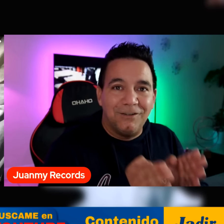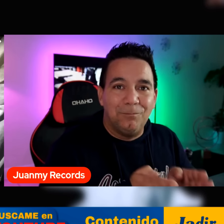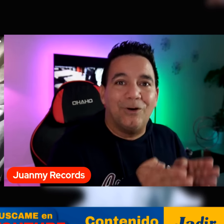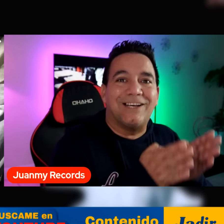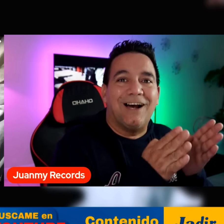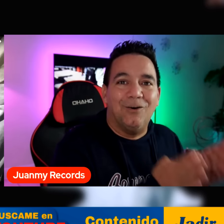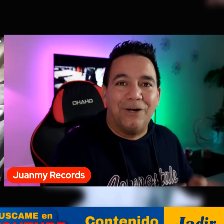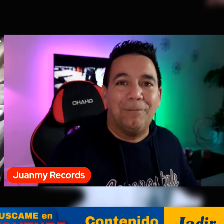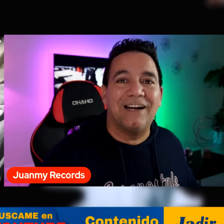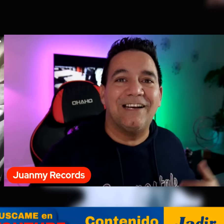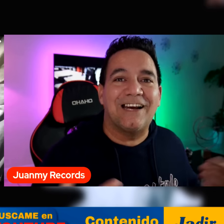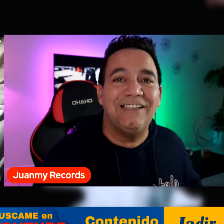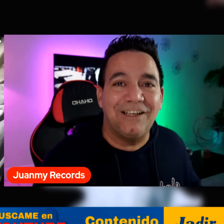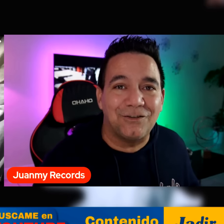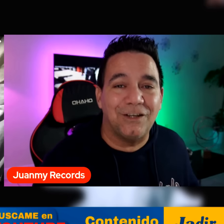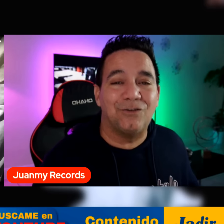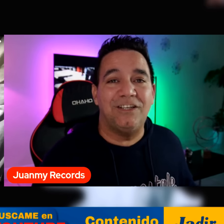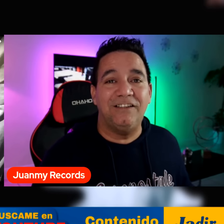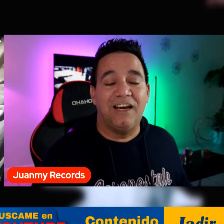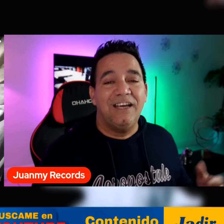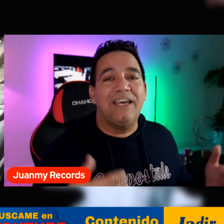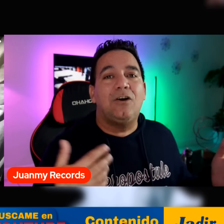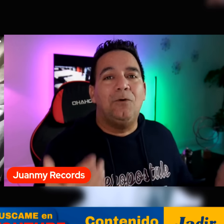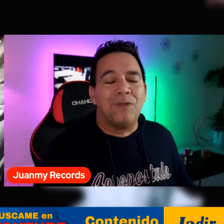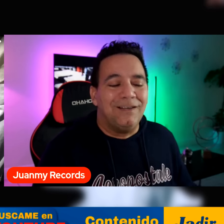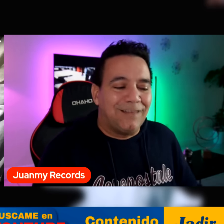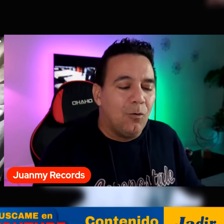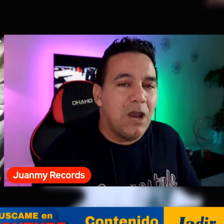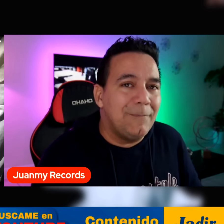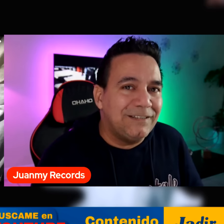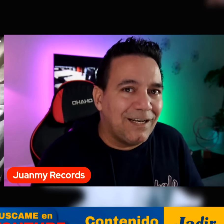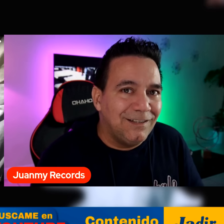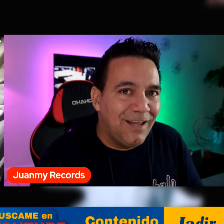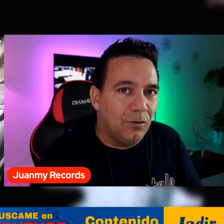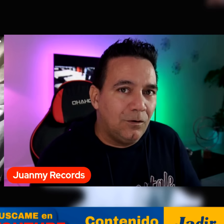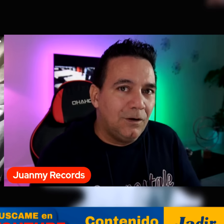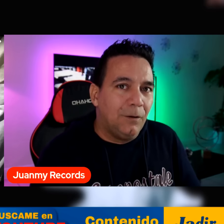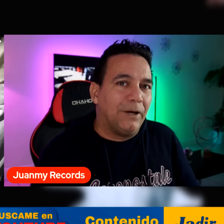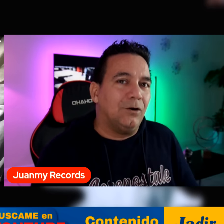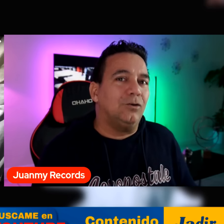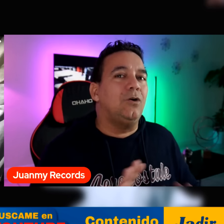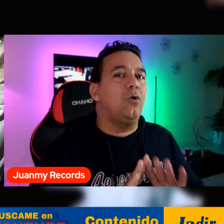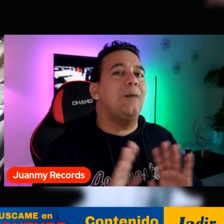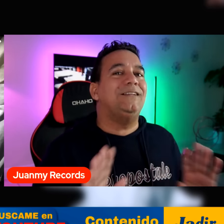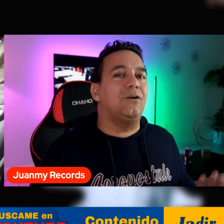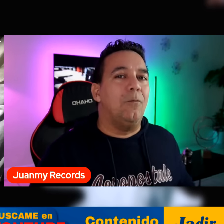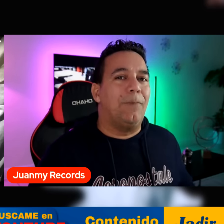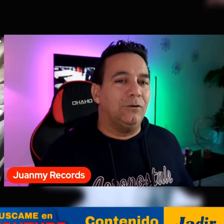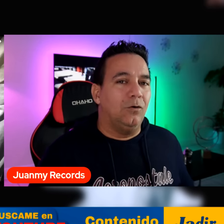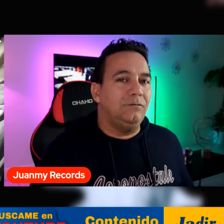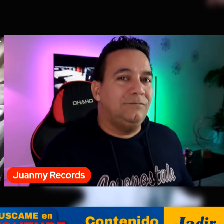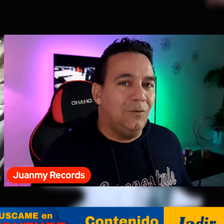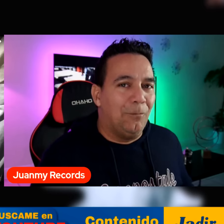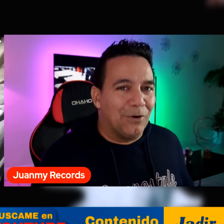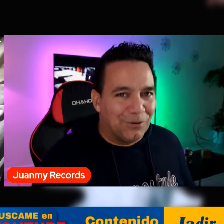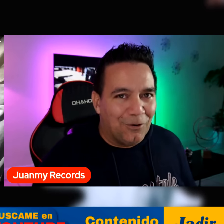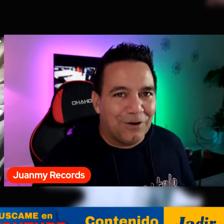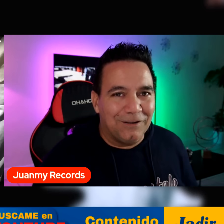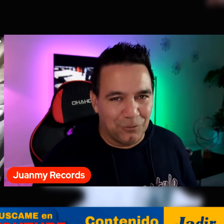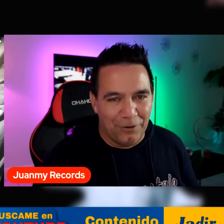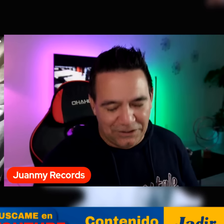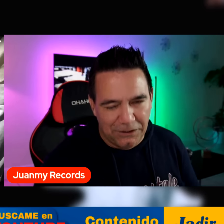niveles por escalones para que la gente no se lo sienta es como te voy a meter el dedo pero no te lo voy a meter completo un